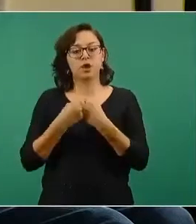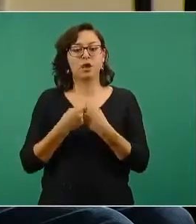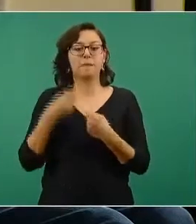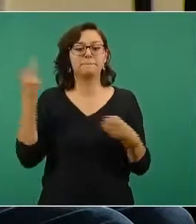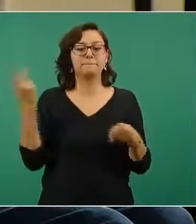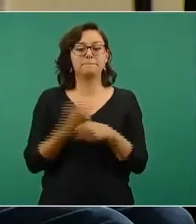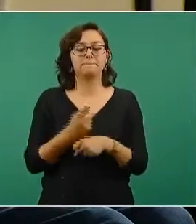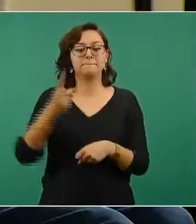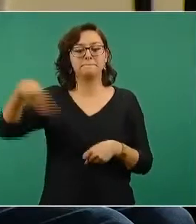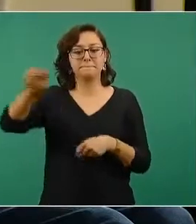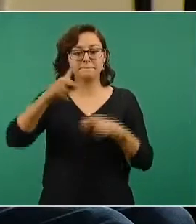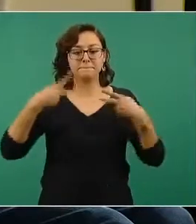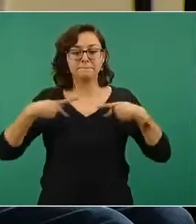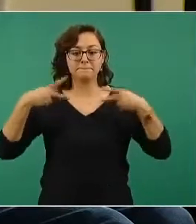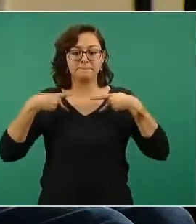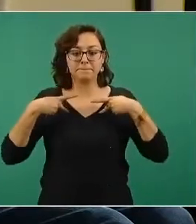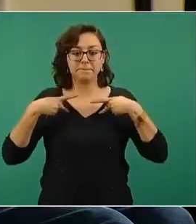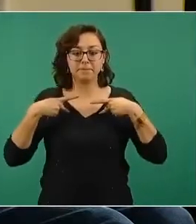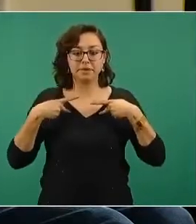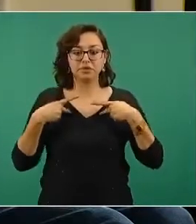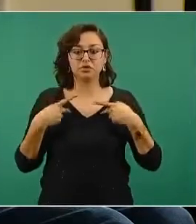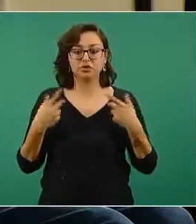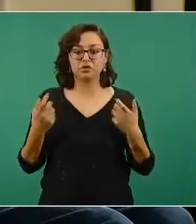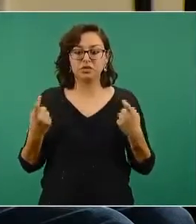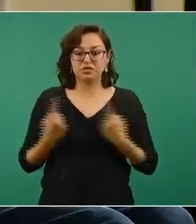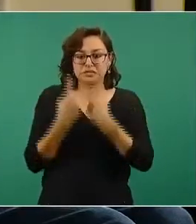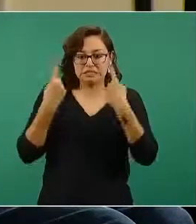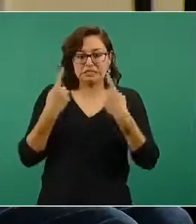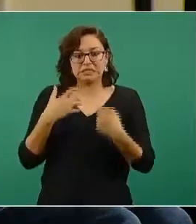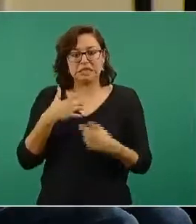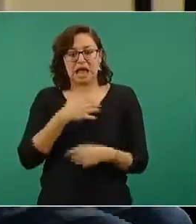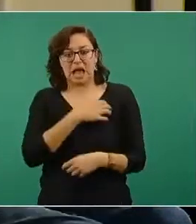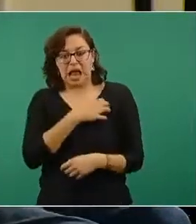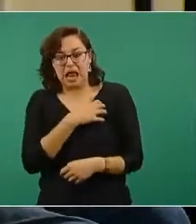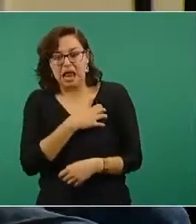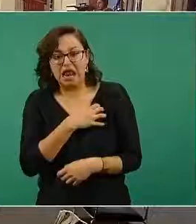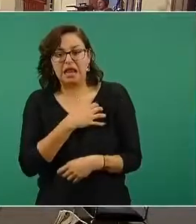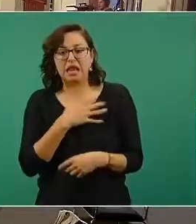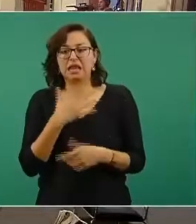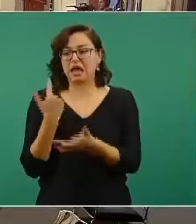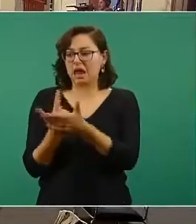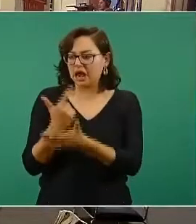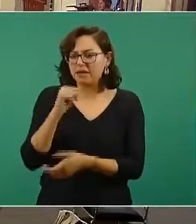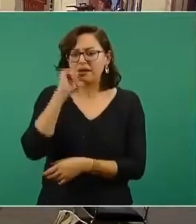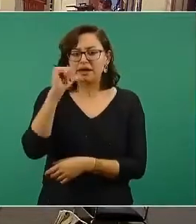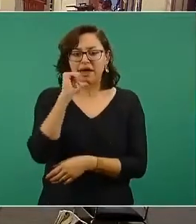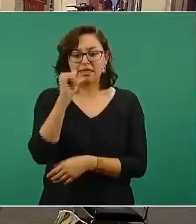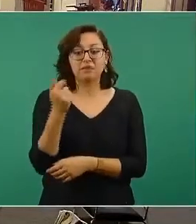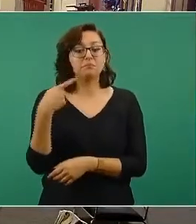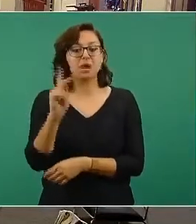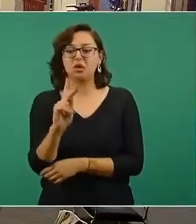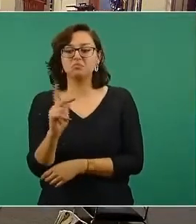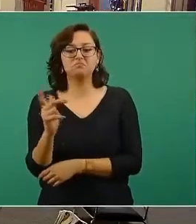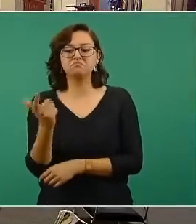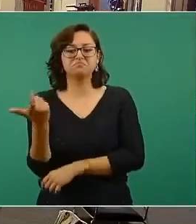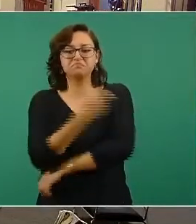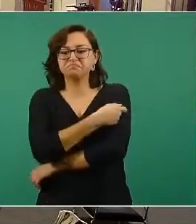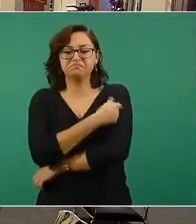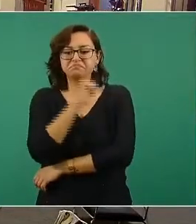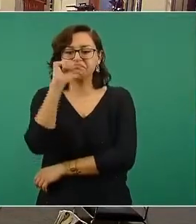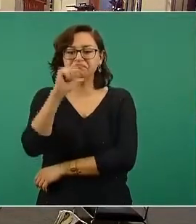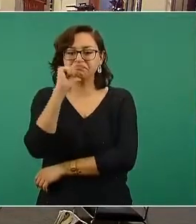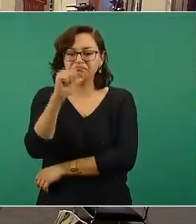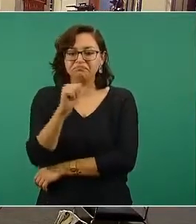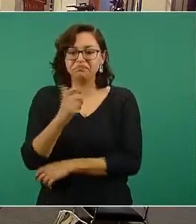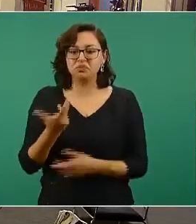vacunando a las personas que dicen tener algún tipo de alergia, ¿no? A pesar de que no tienen alergias, digamos, graves, ¿no? Que sea contraindicado.